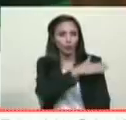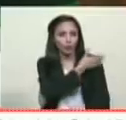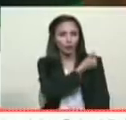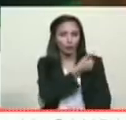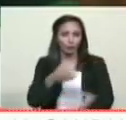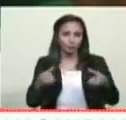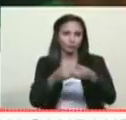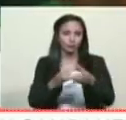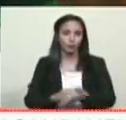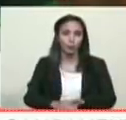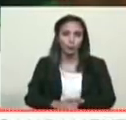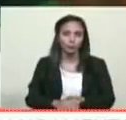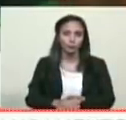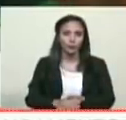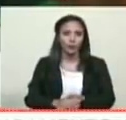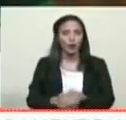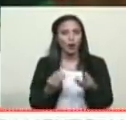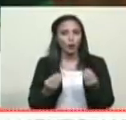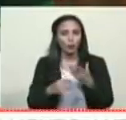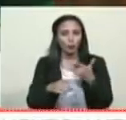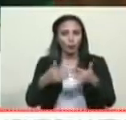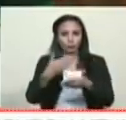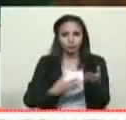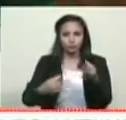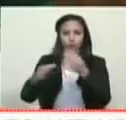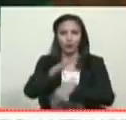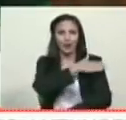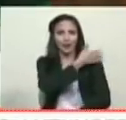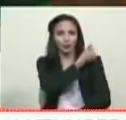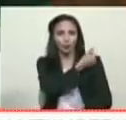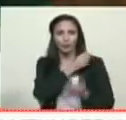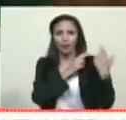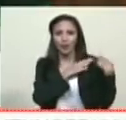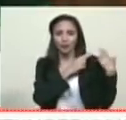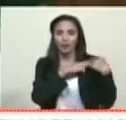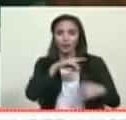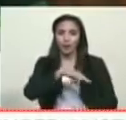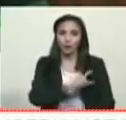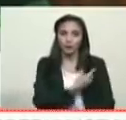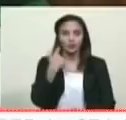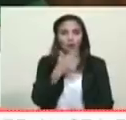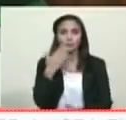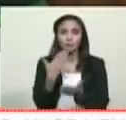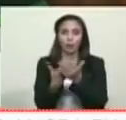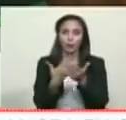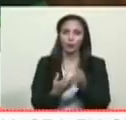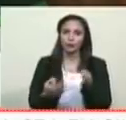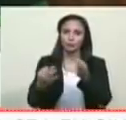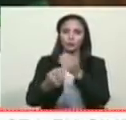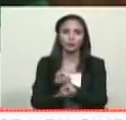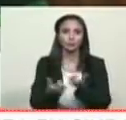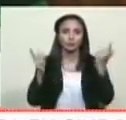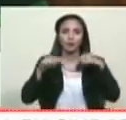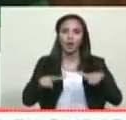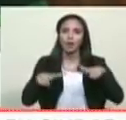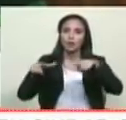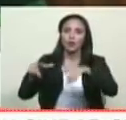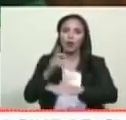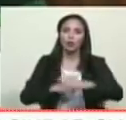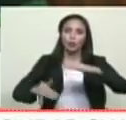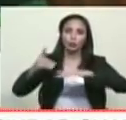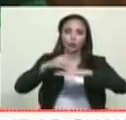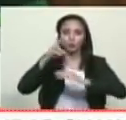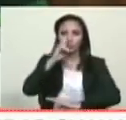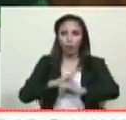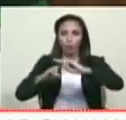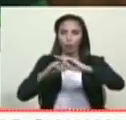considerando el punto de cuenta emitido por el rector César Trompi, mediante el cual solicita otorgar el doctorado honoris